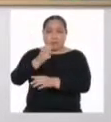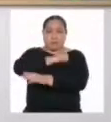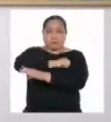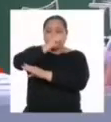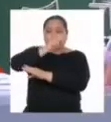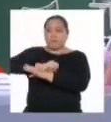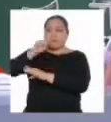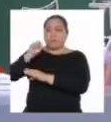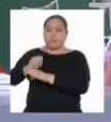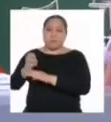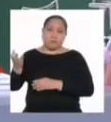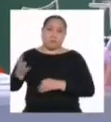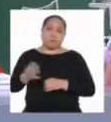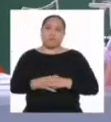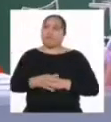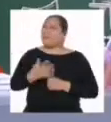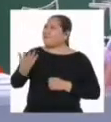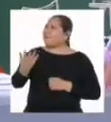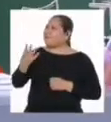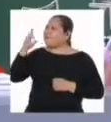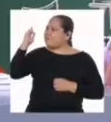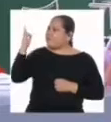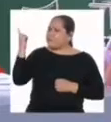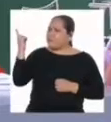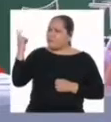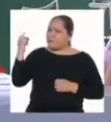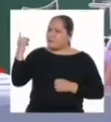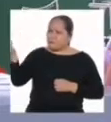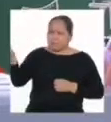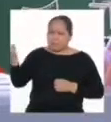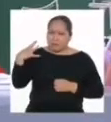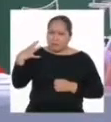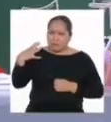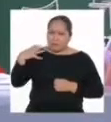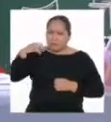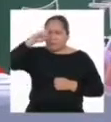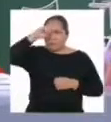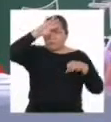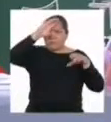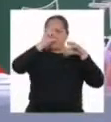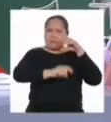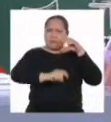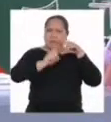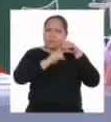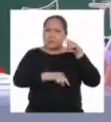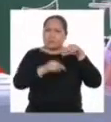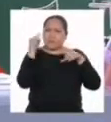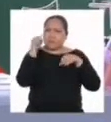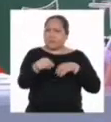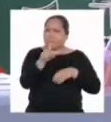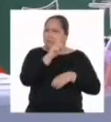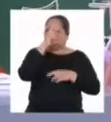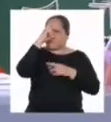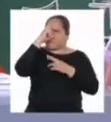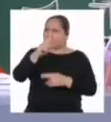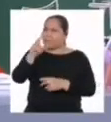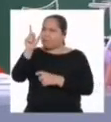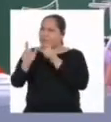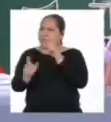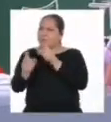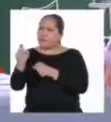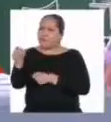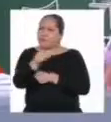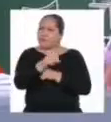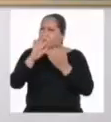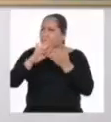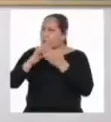o indígenas. Entonces, profesora Patricia, ¿me está diciendo que la minería ilegal no respeta a las personas de